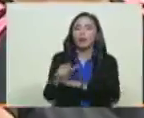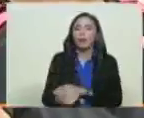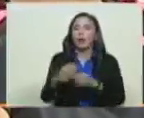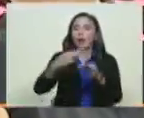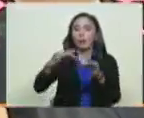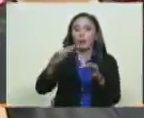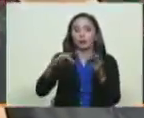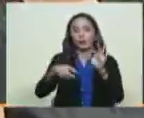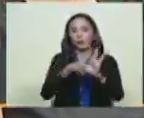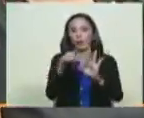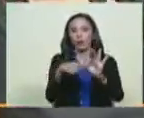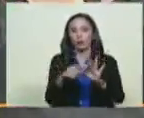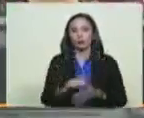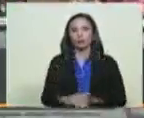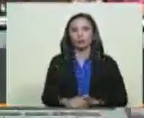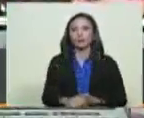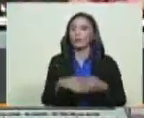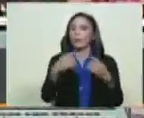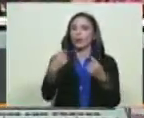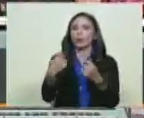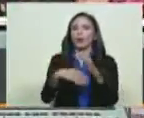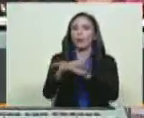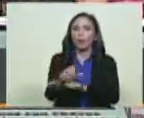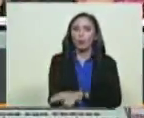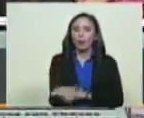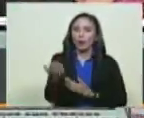hemos pagado con petro